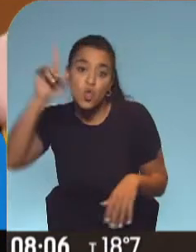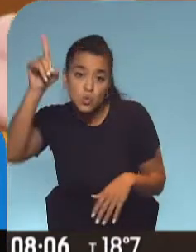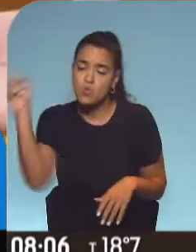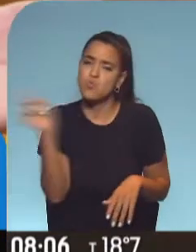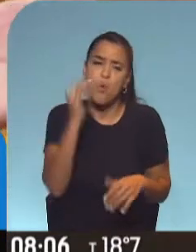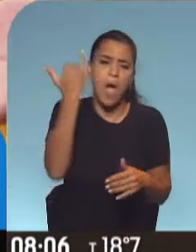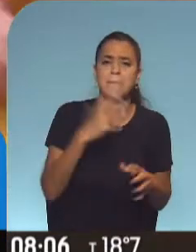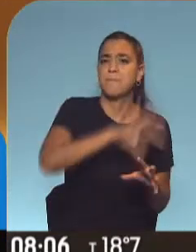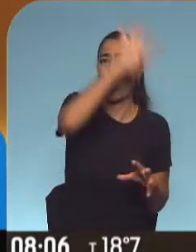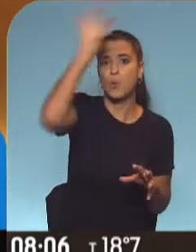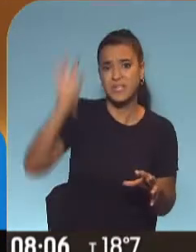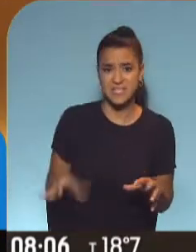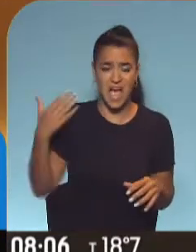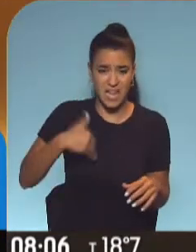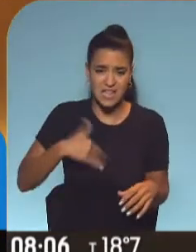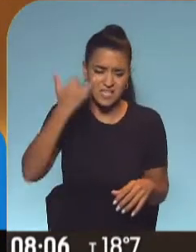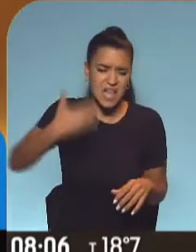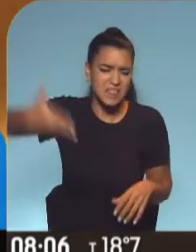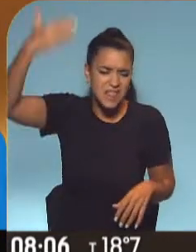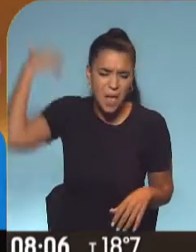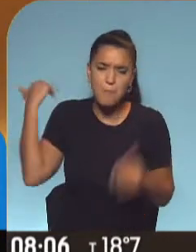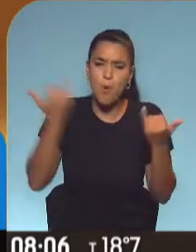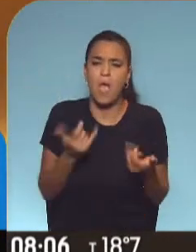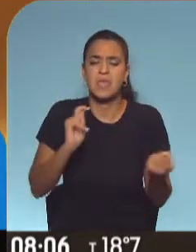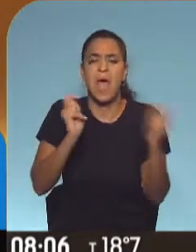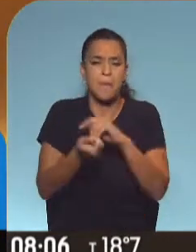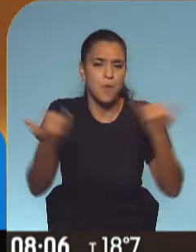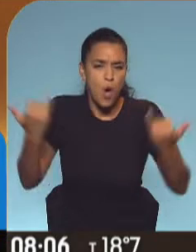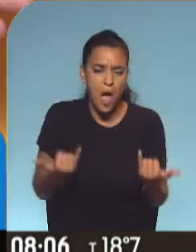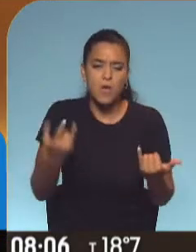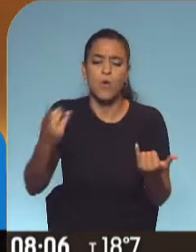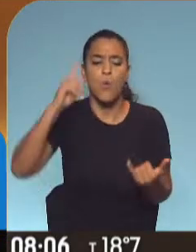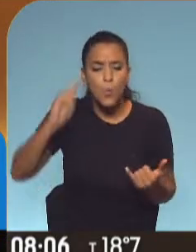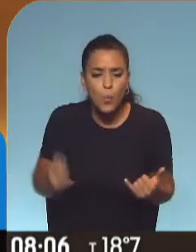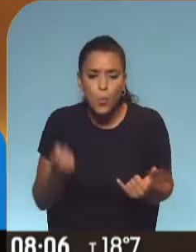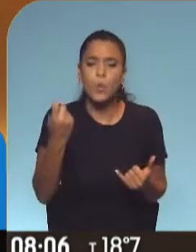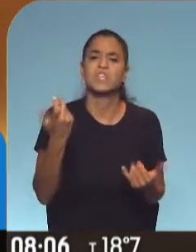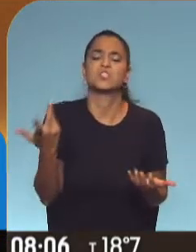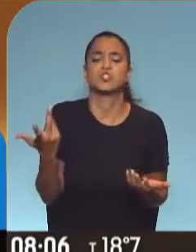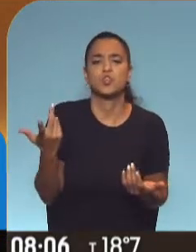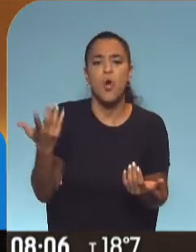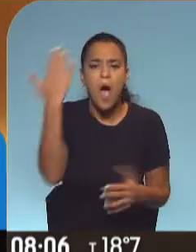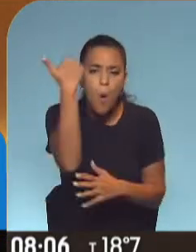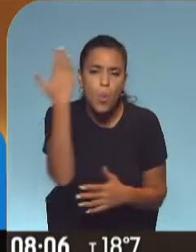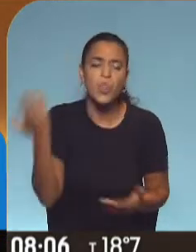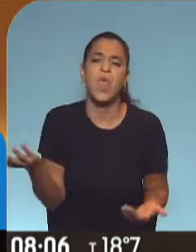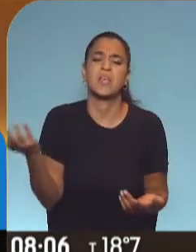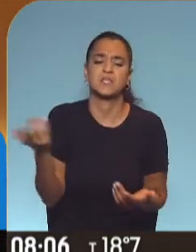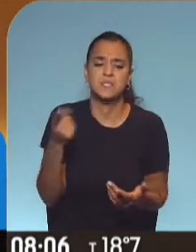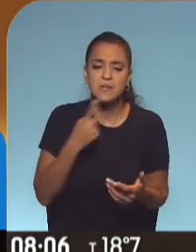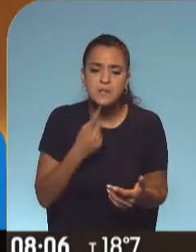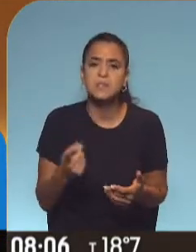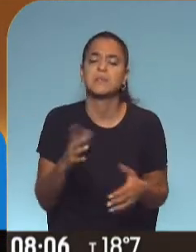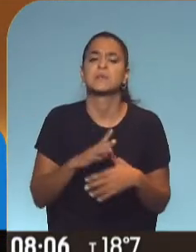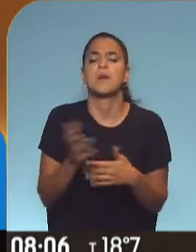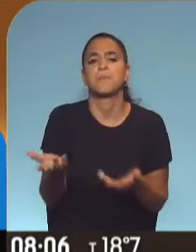muchas provincias argentinas que ya hace rato han hecho ese cambio y hasta sus juicios y sus audiencias importantes hasta se transmiten